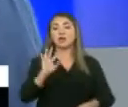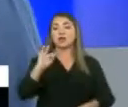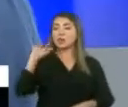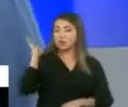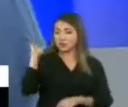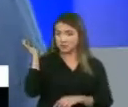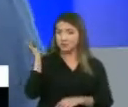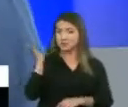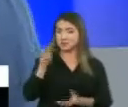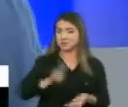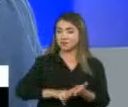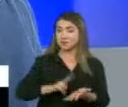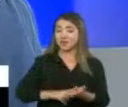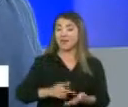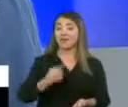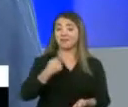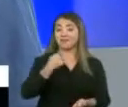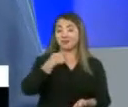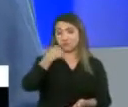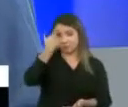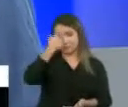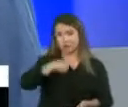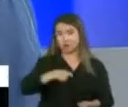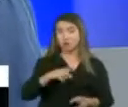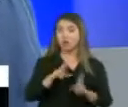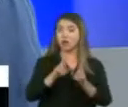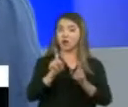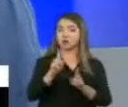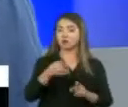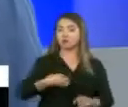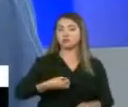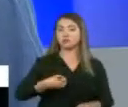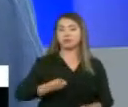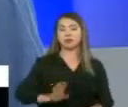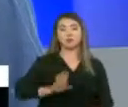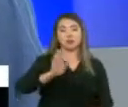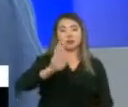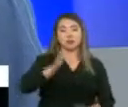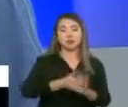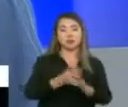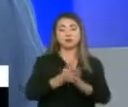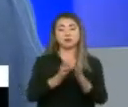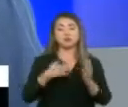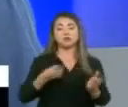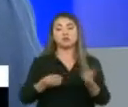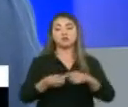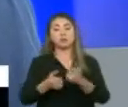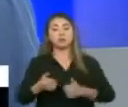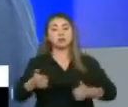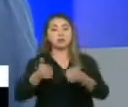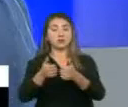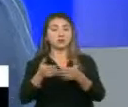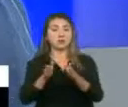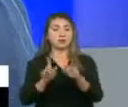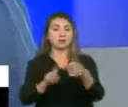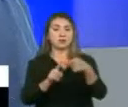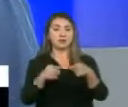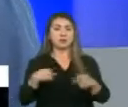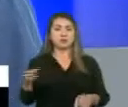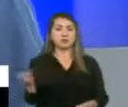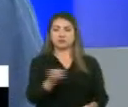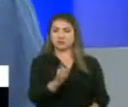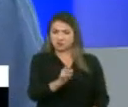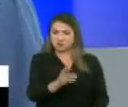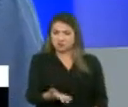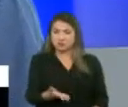una sentencia judicial que afecta a una persona. Esa persona ojalá que no sea candidato. Yo por lo menos, si estuviera en la directiva del partido, de cualquier partido, no la llevaría como candidato. Creo